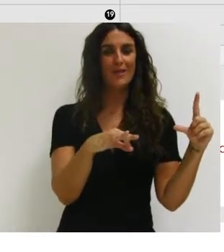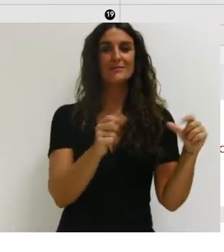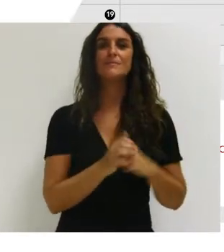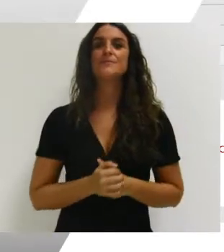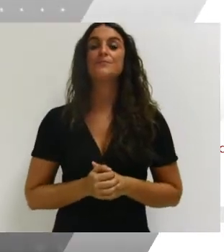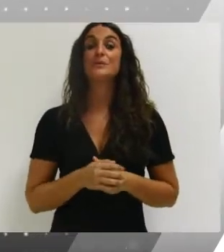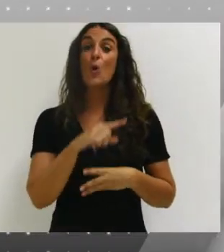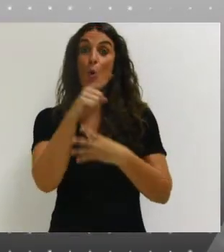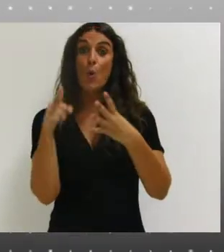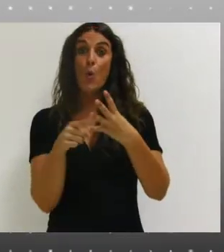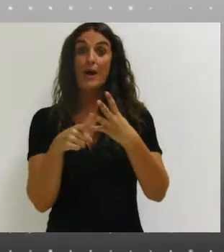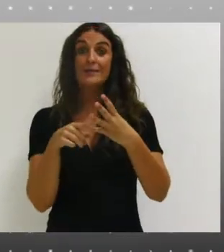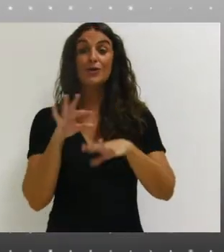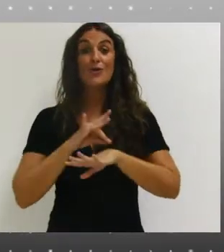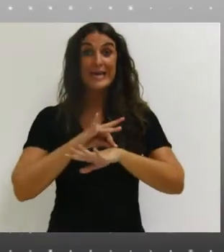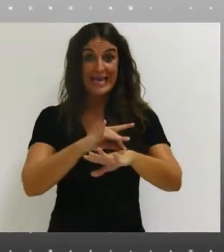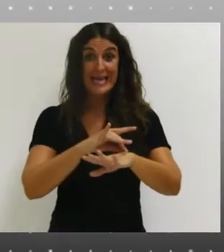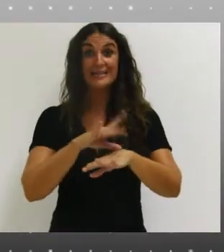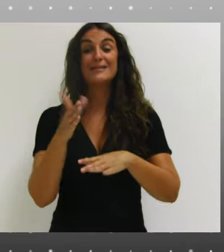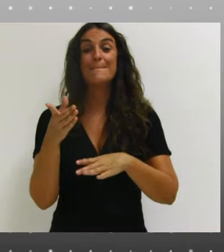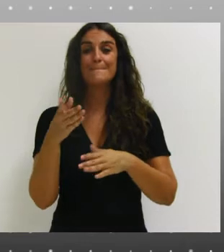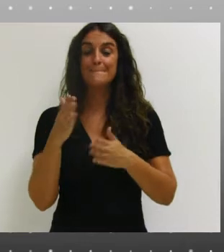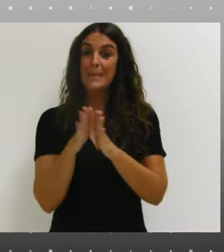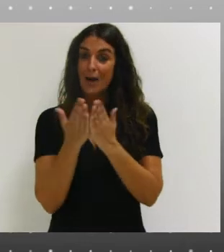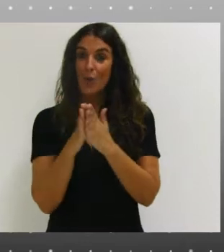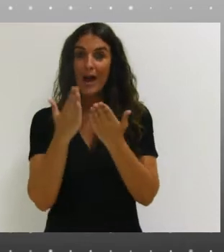4. Guías, manuales y estudios.